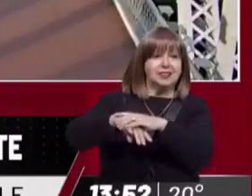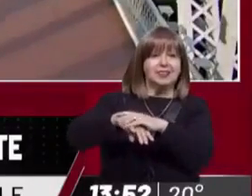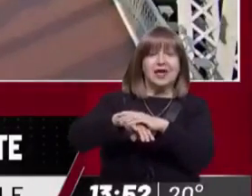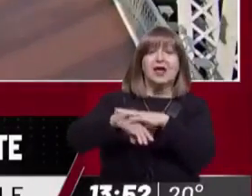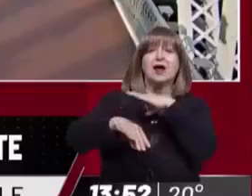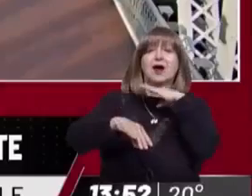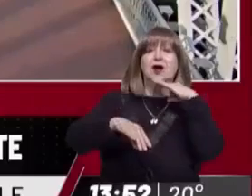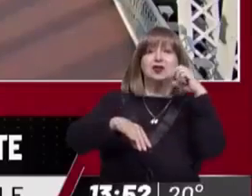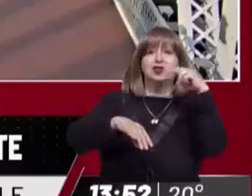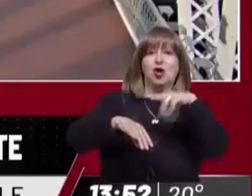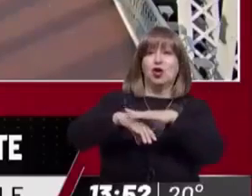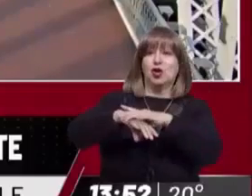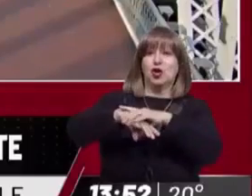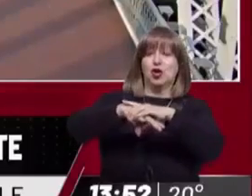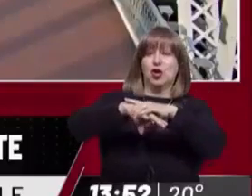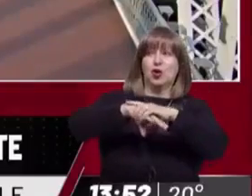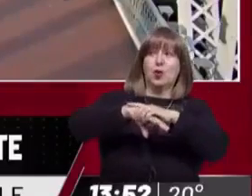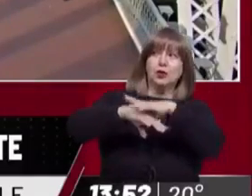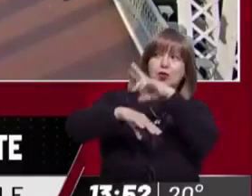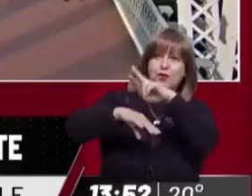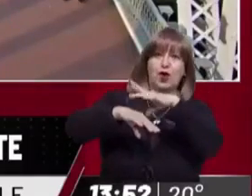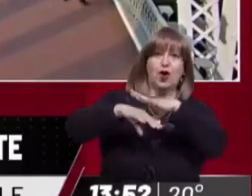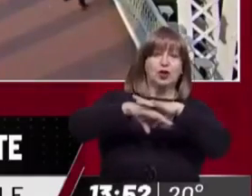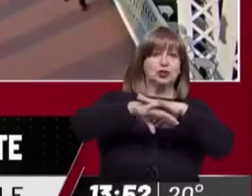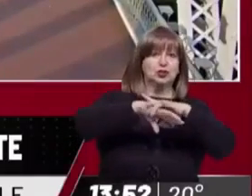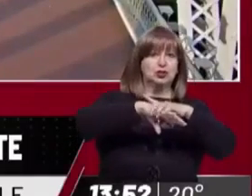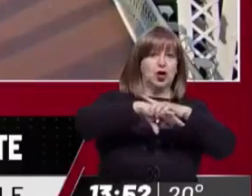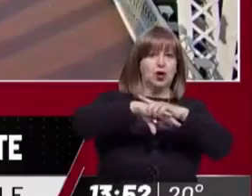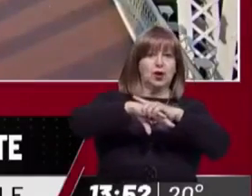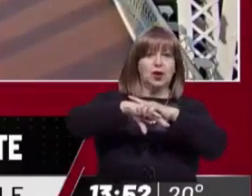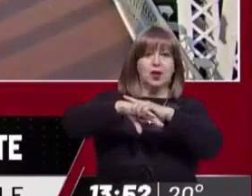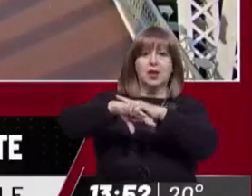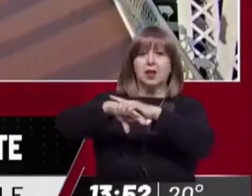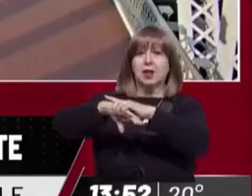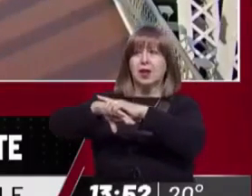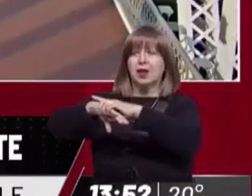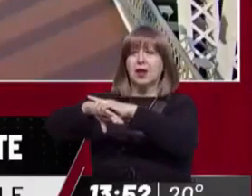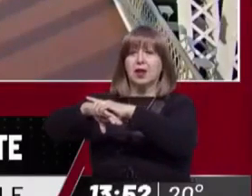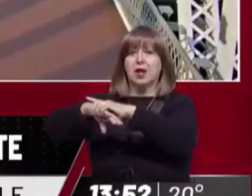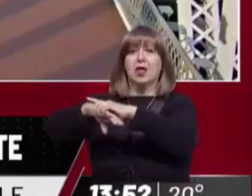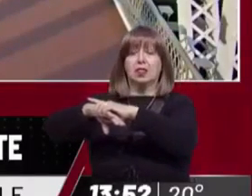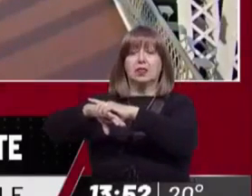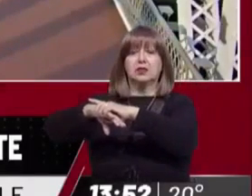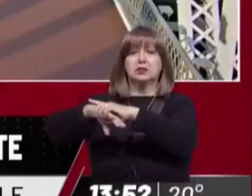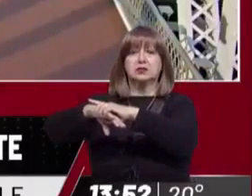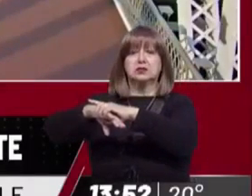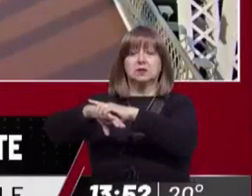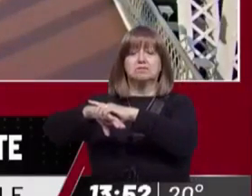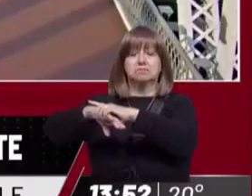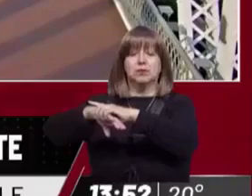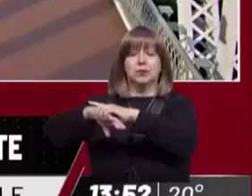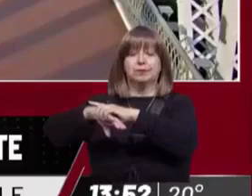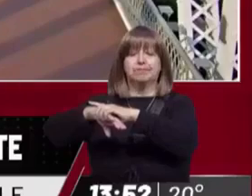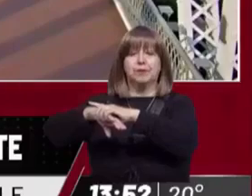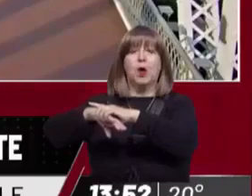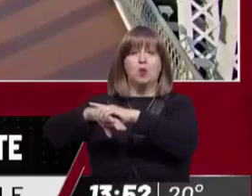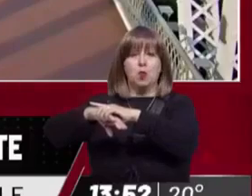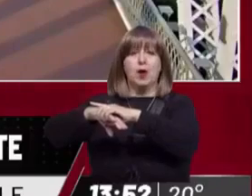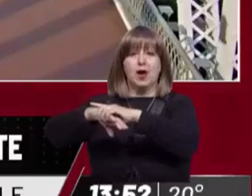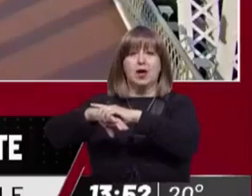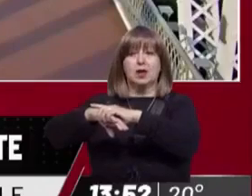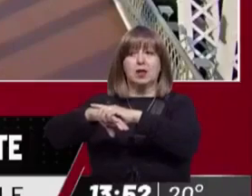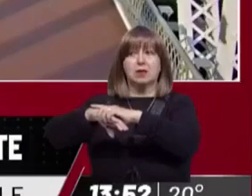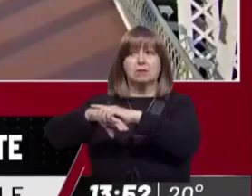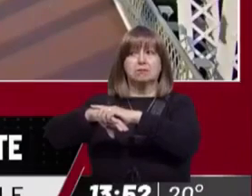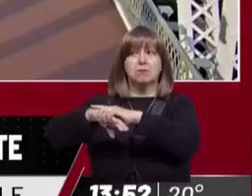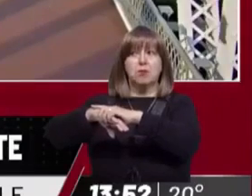y del 90 y muy y vigente todavía como es son bon jobi eh simplemente pudo haber ayudado en el trabajo de